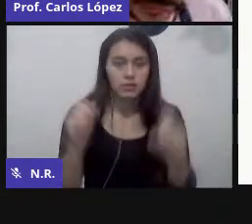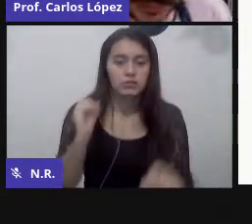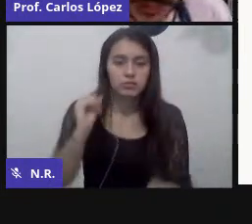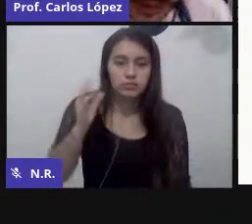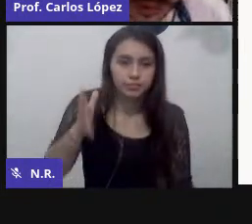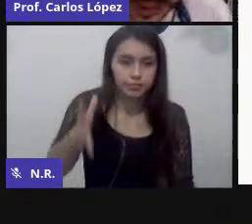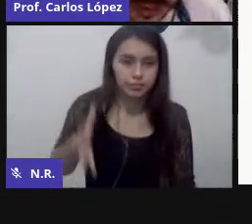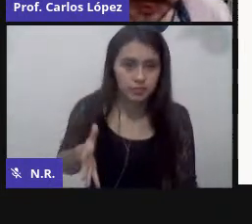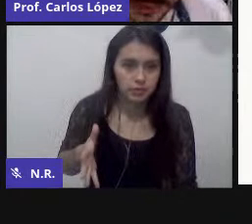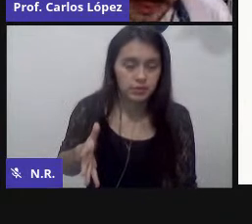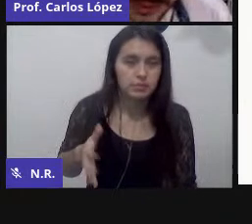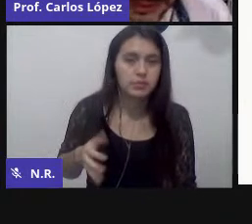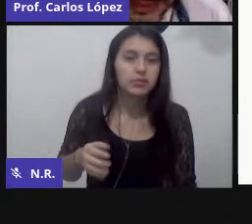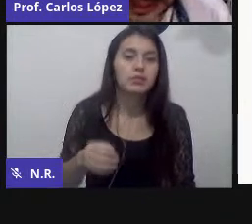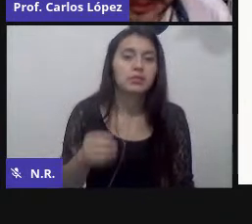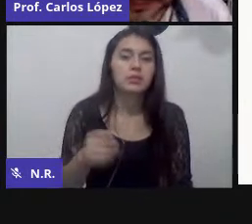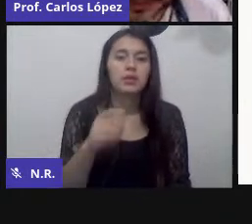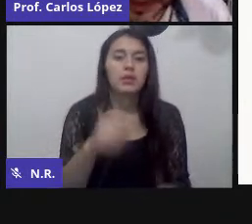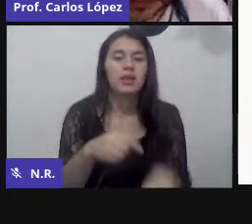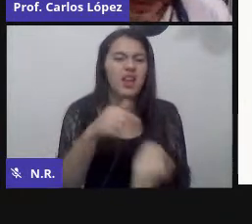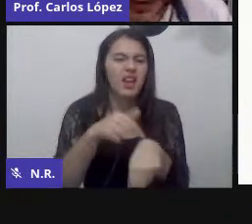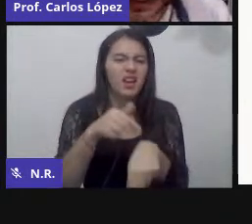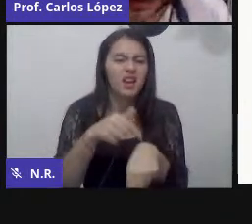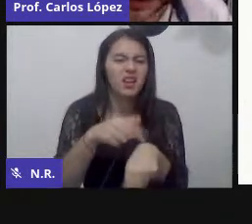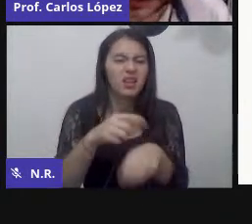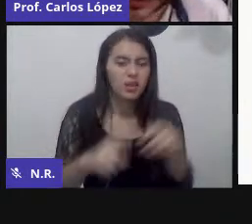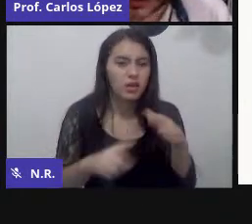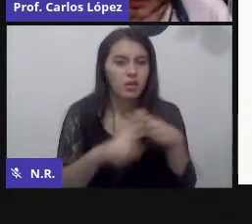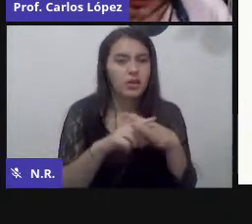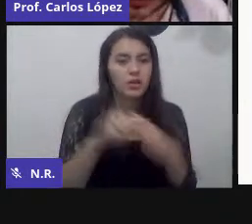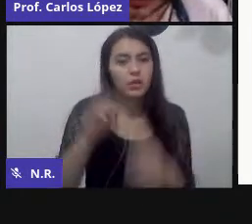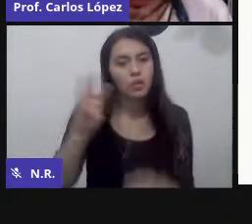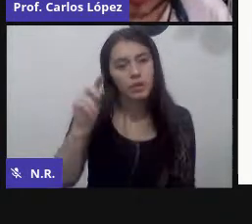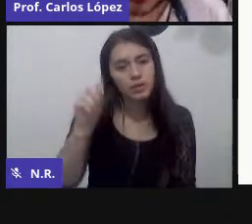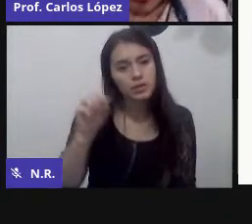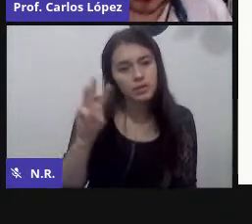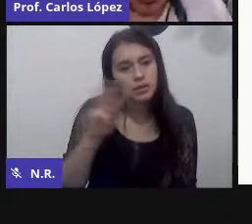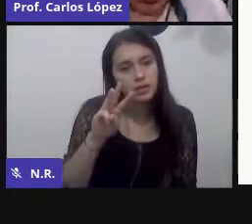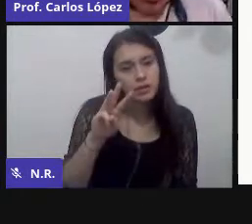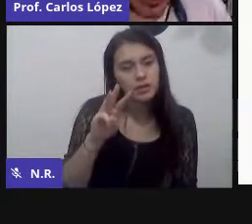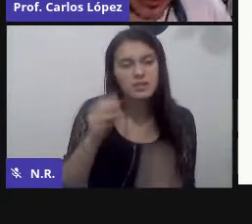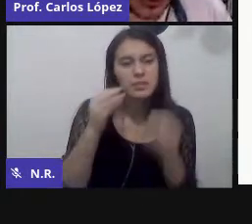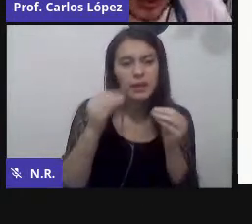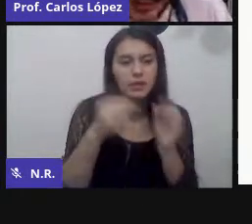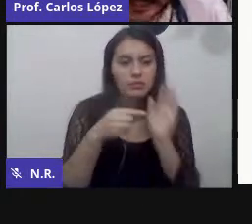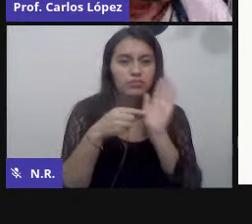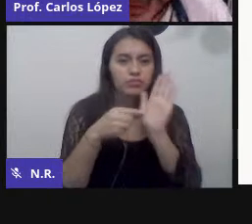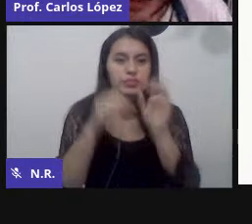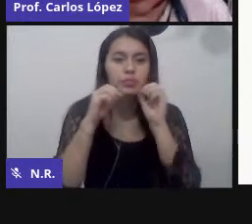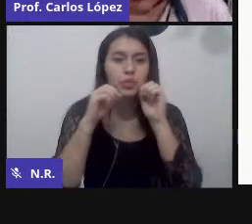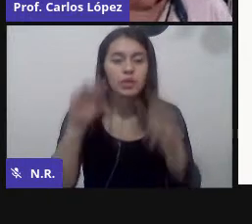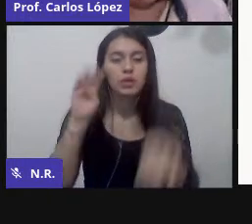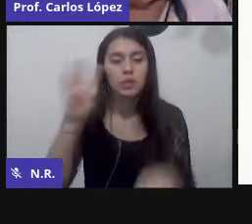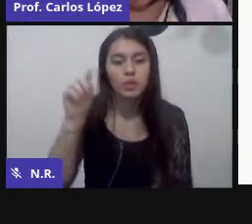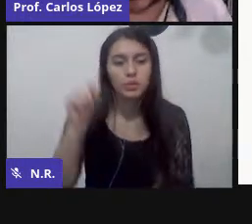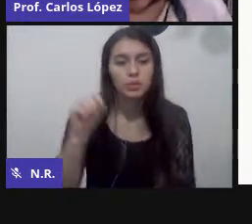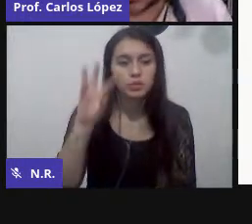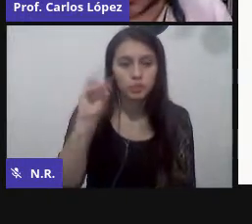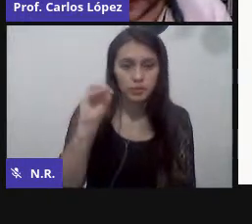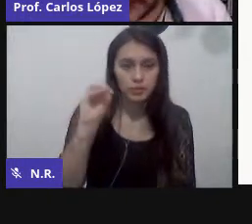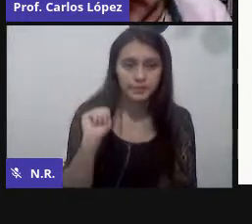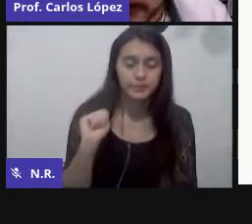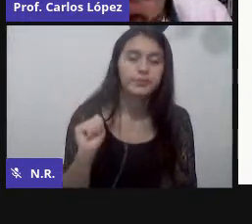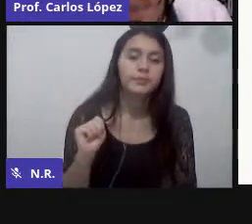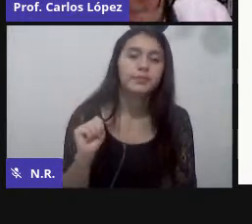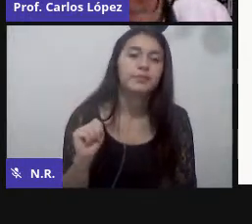creación, creado a las 4:33, para realizarse a las 4:33. Listo, ahí quedó. Voy a entrar. Aquí